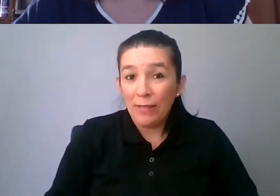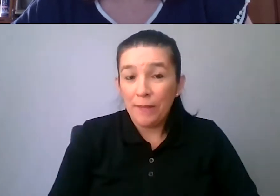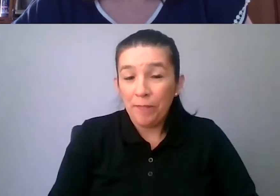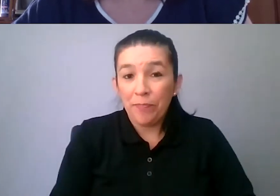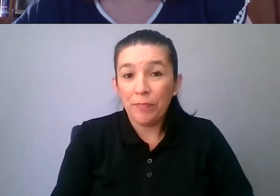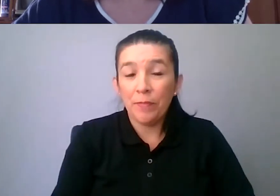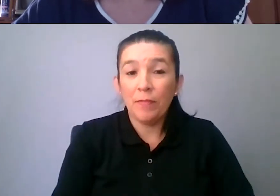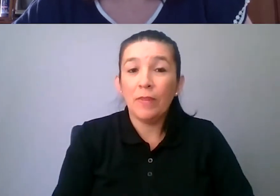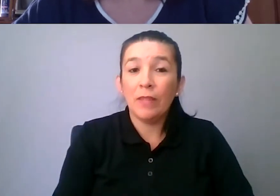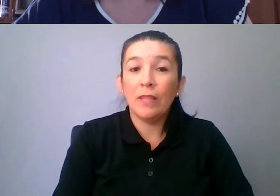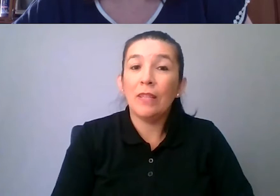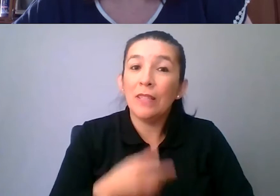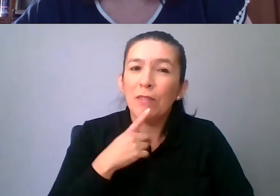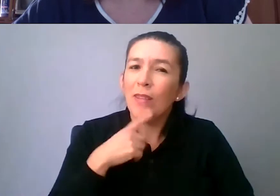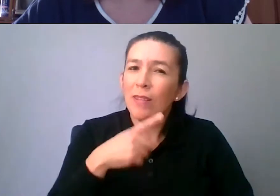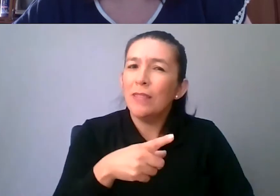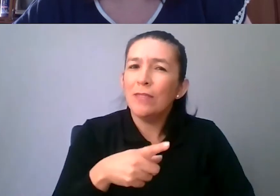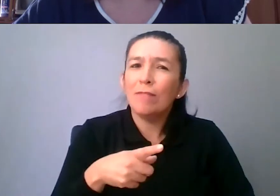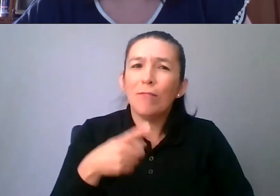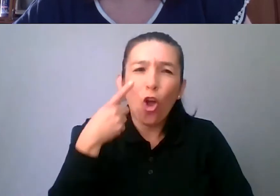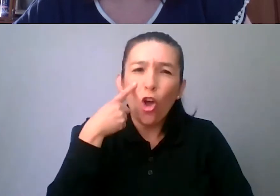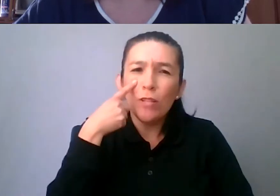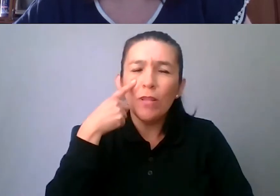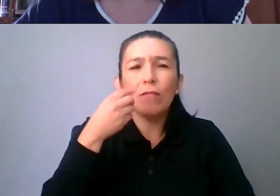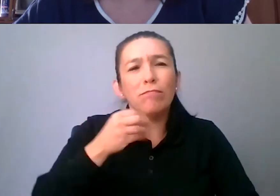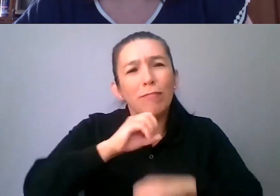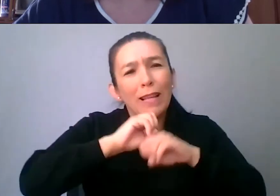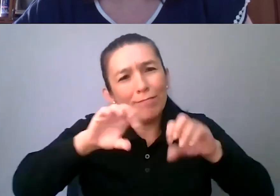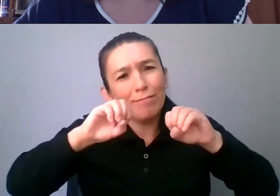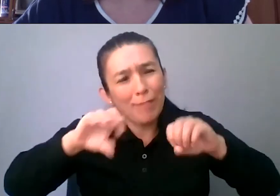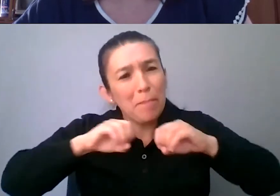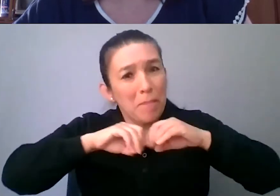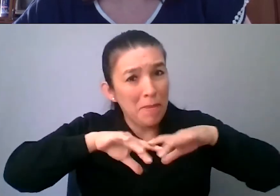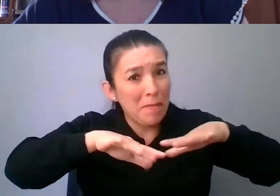y es parte de transmisión de conocimiento, como decíamos anteriormente.